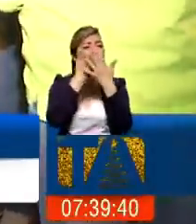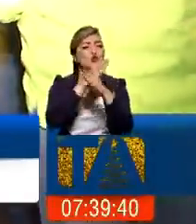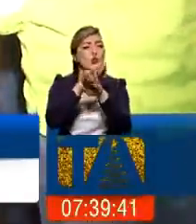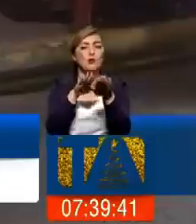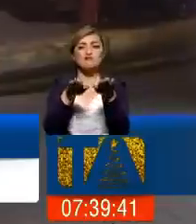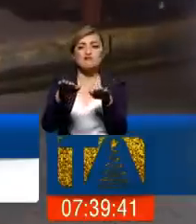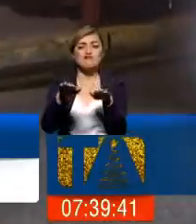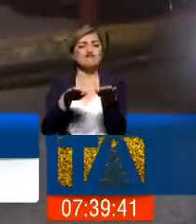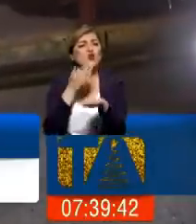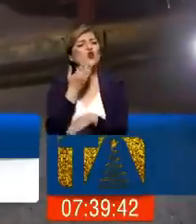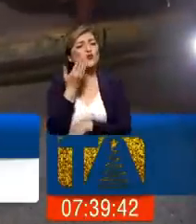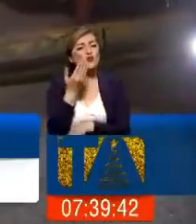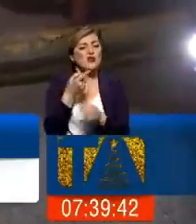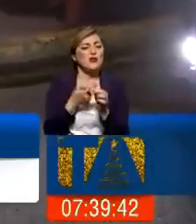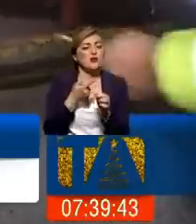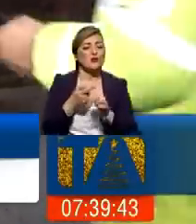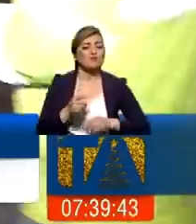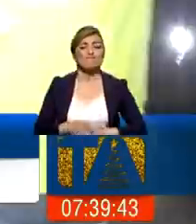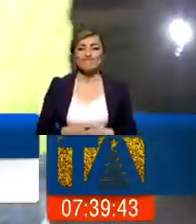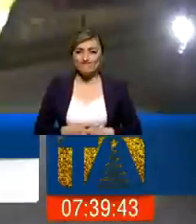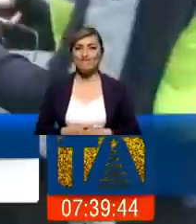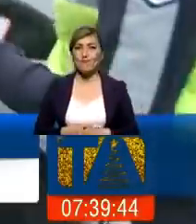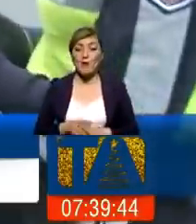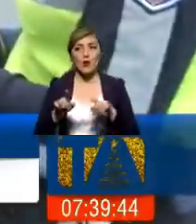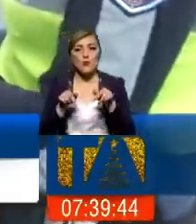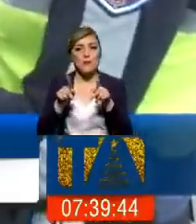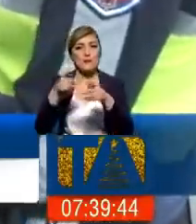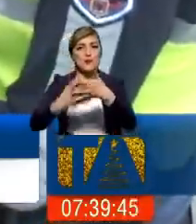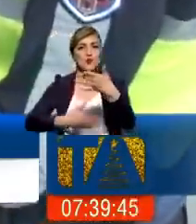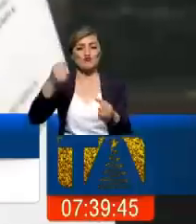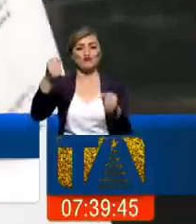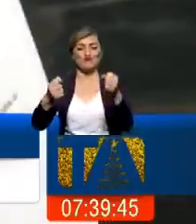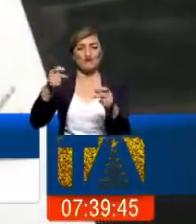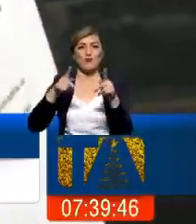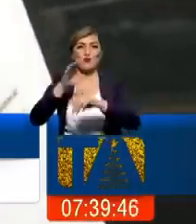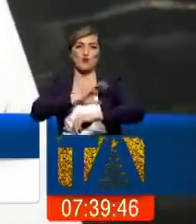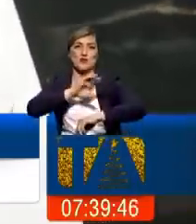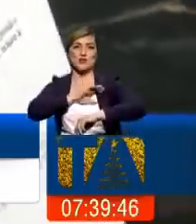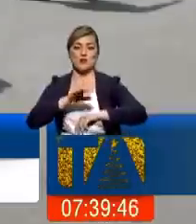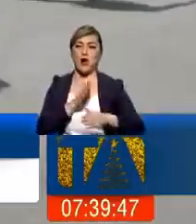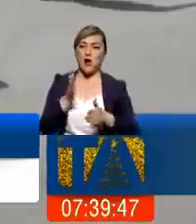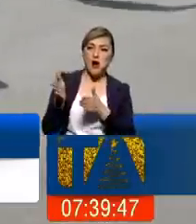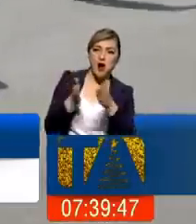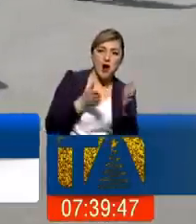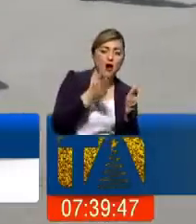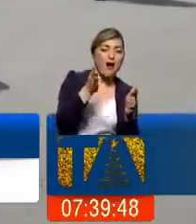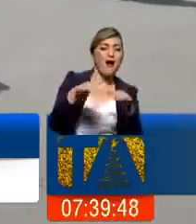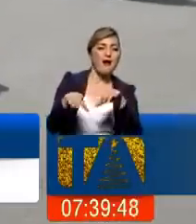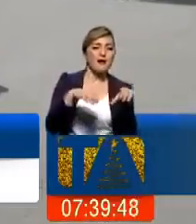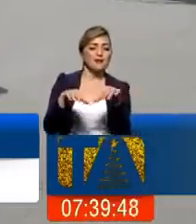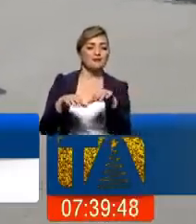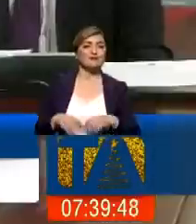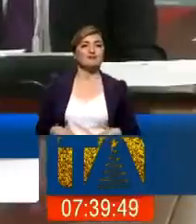la movilidad, sobre todo en Quito, en donde estaban vigentes salvoconductos emitidos por el municipio para realizar ciertas actividades pese a